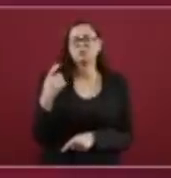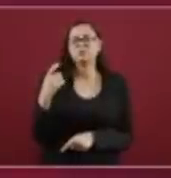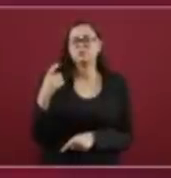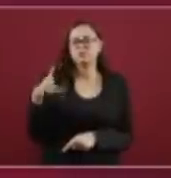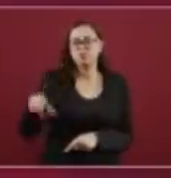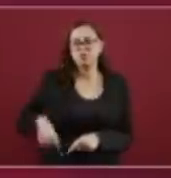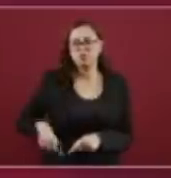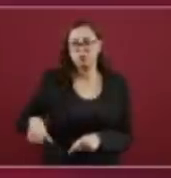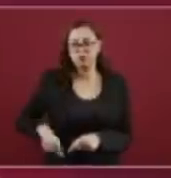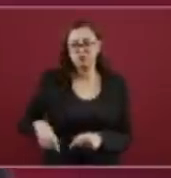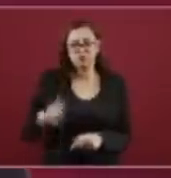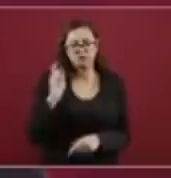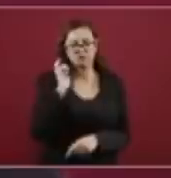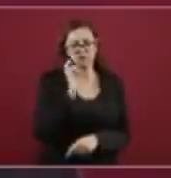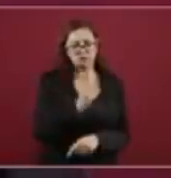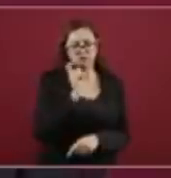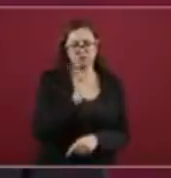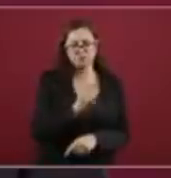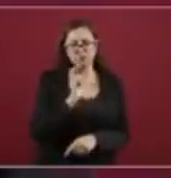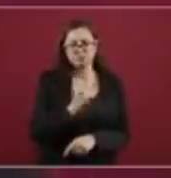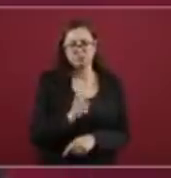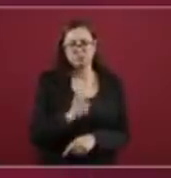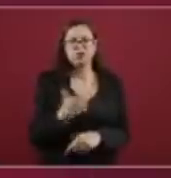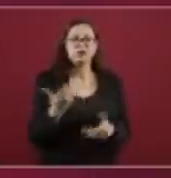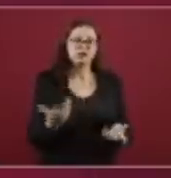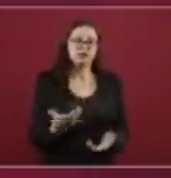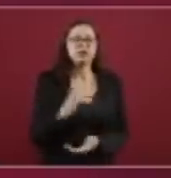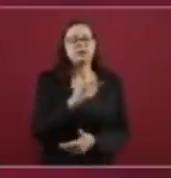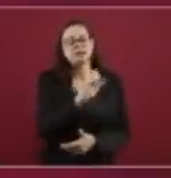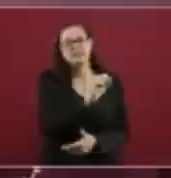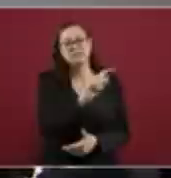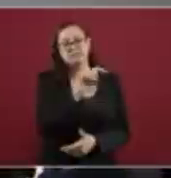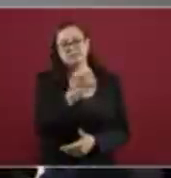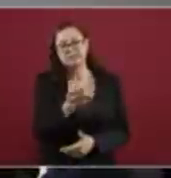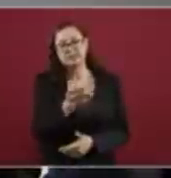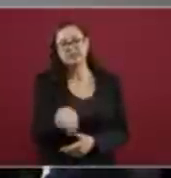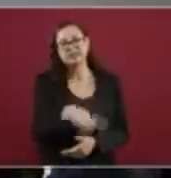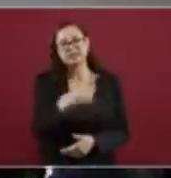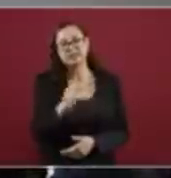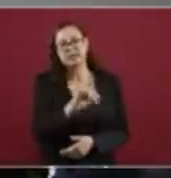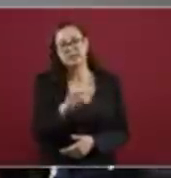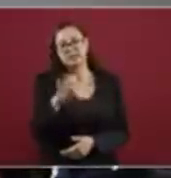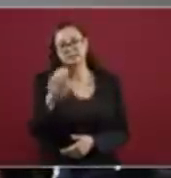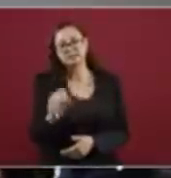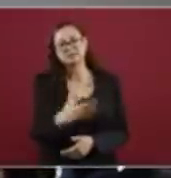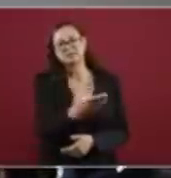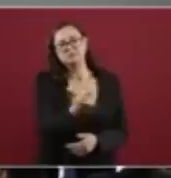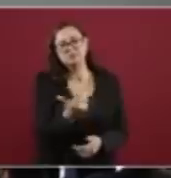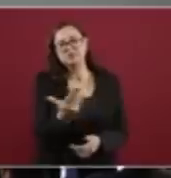se solicitó al ISSSTE y al Seguro los padrones